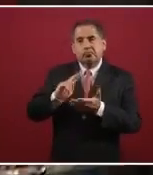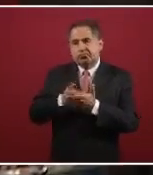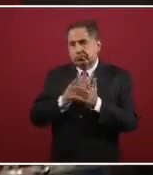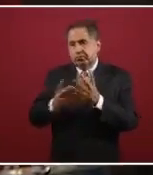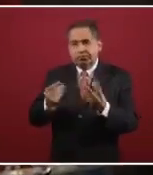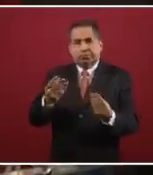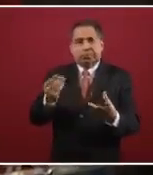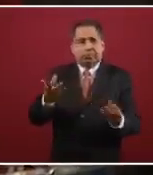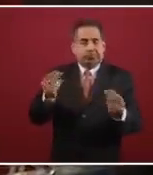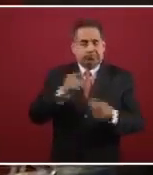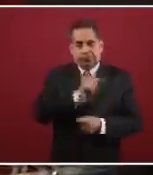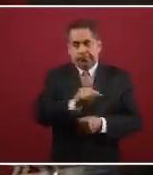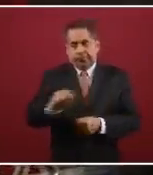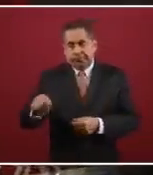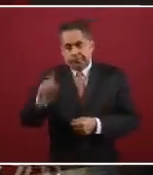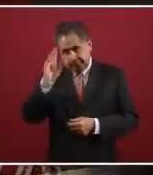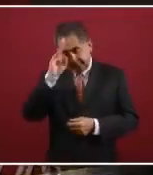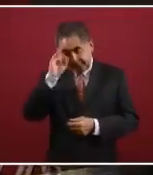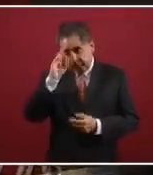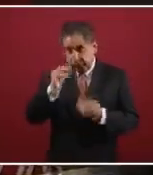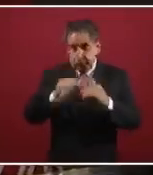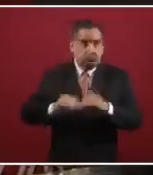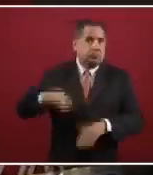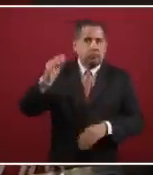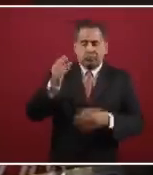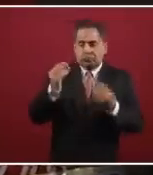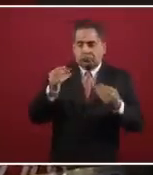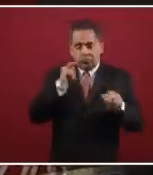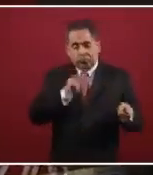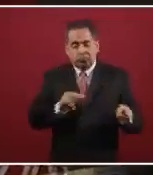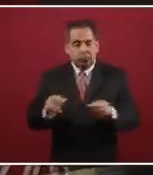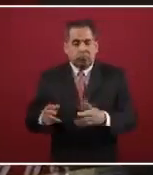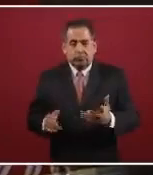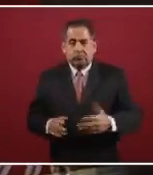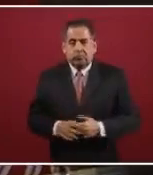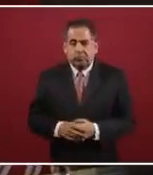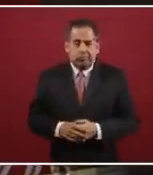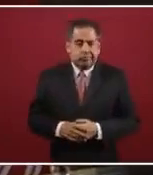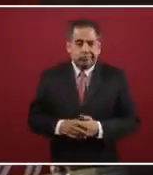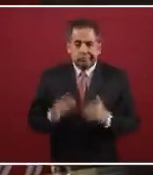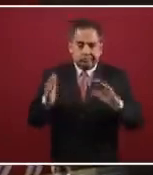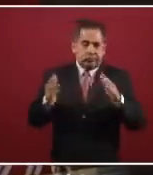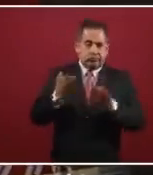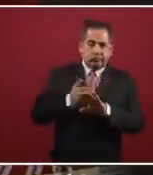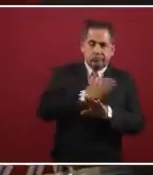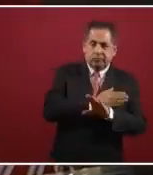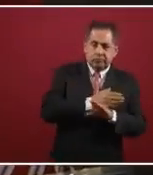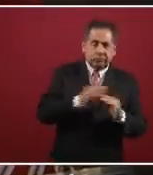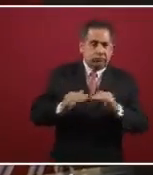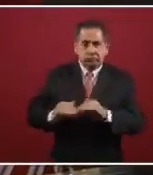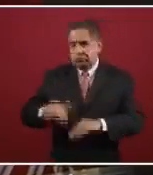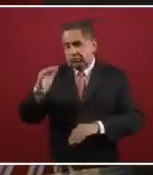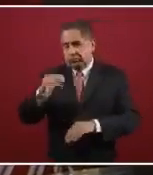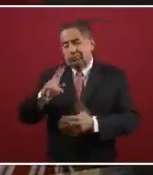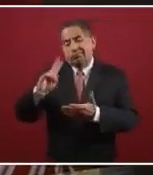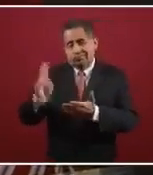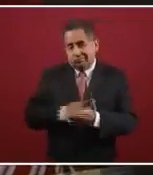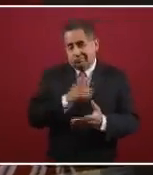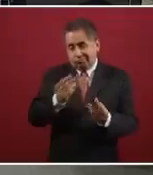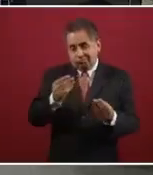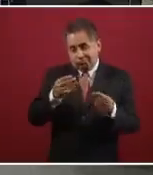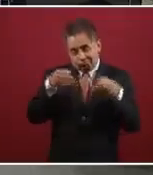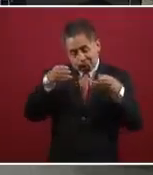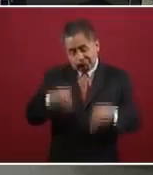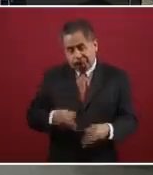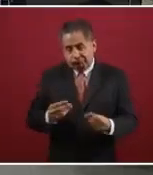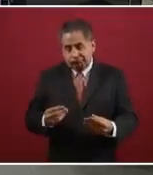repunte? Porque, bueno, pues si es una gran, a comparación de otros años, fue un gran… El repunte